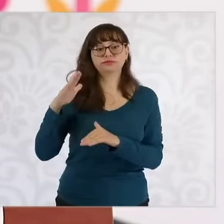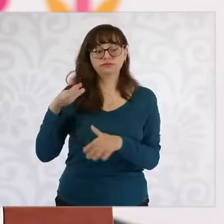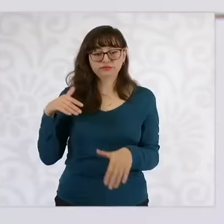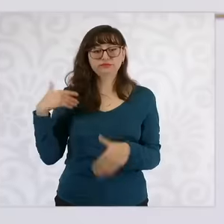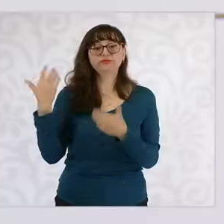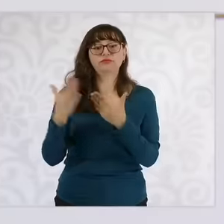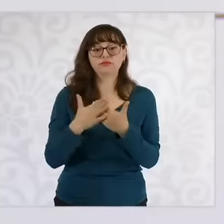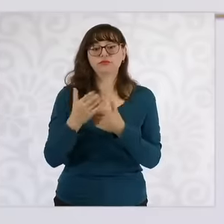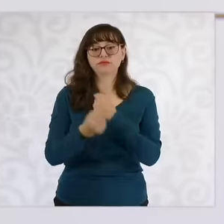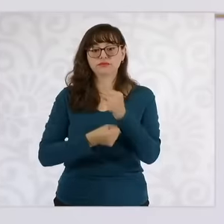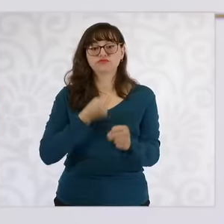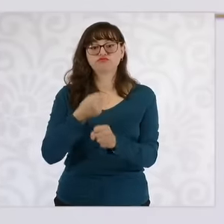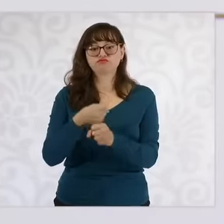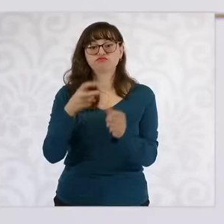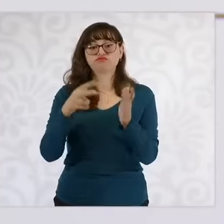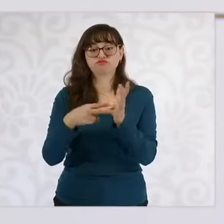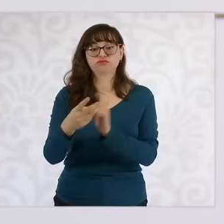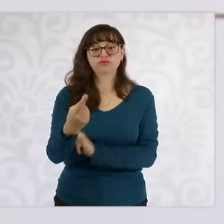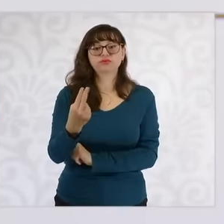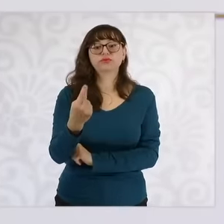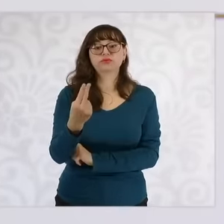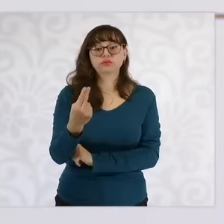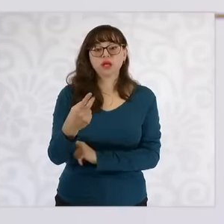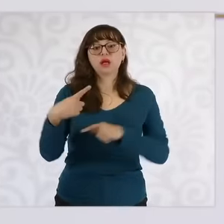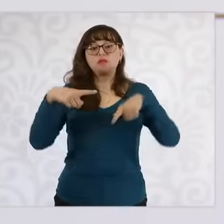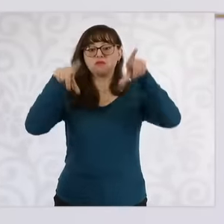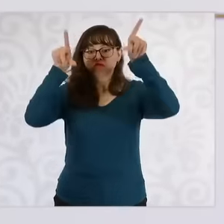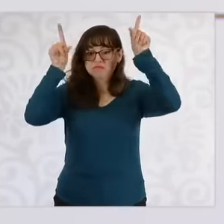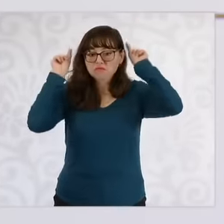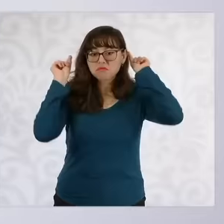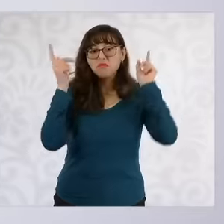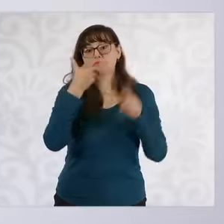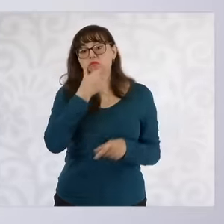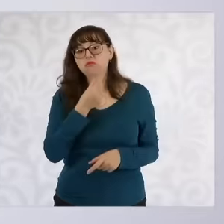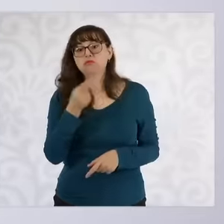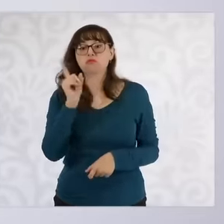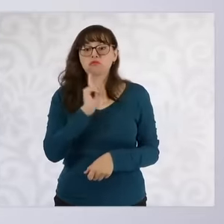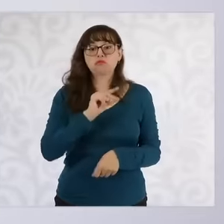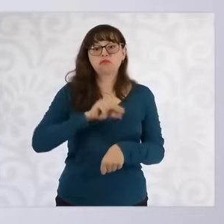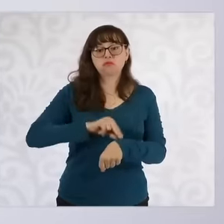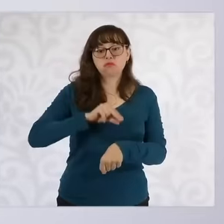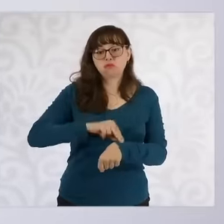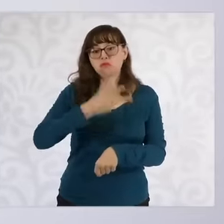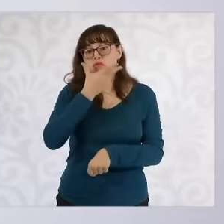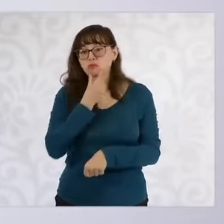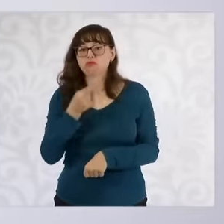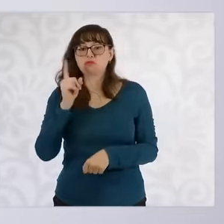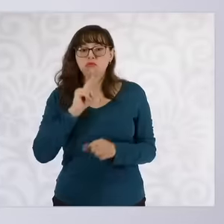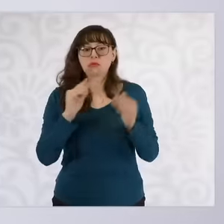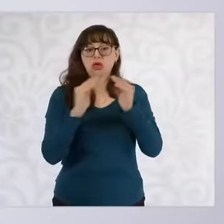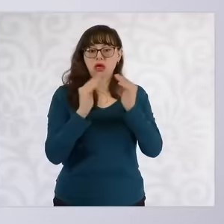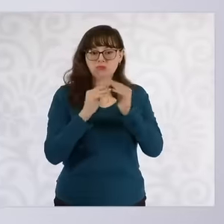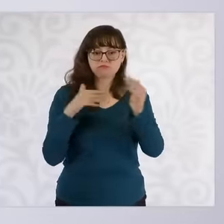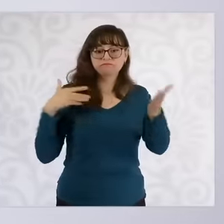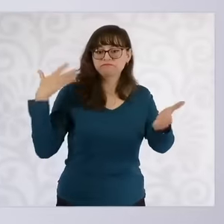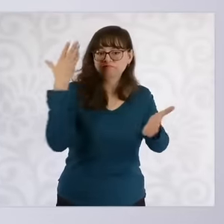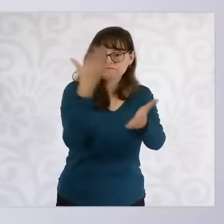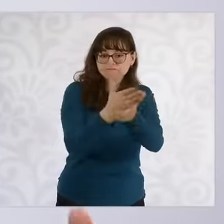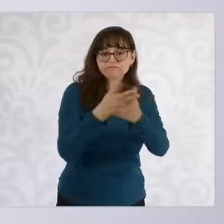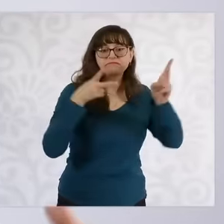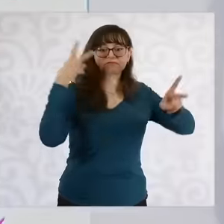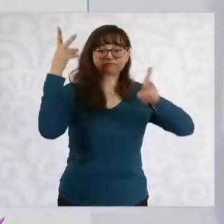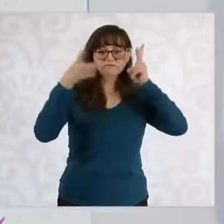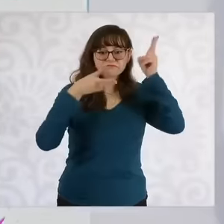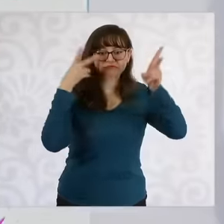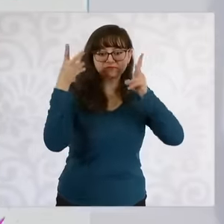año, van a tener enfermeros, enfermeras, médicos o médicas que los visiten en su hogar. Ellos